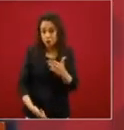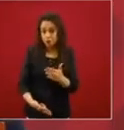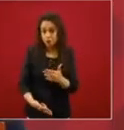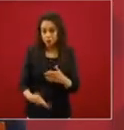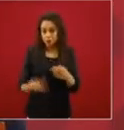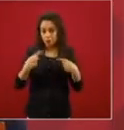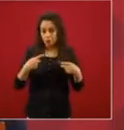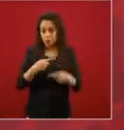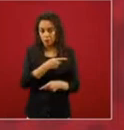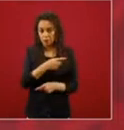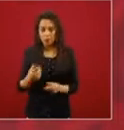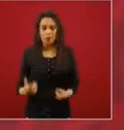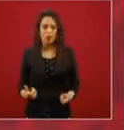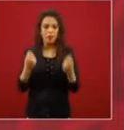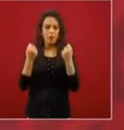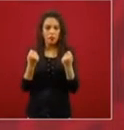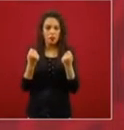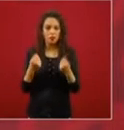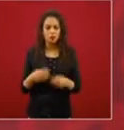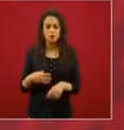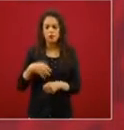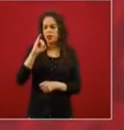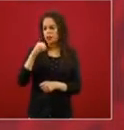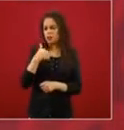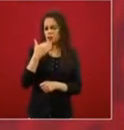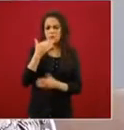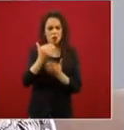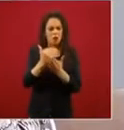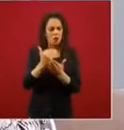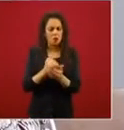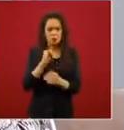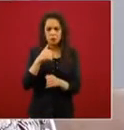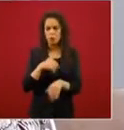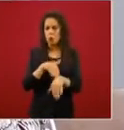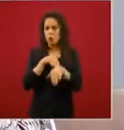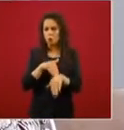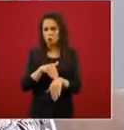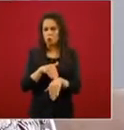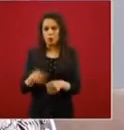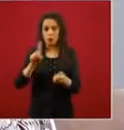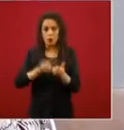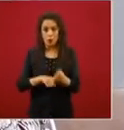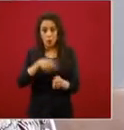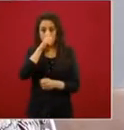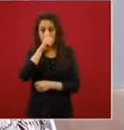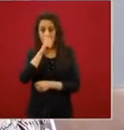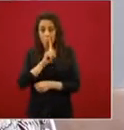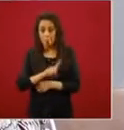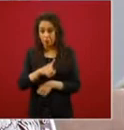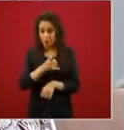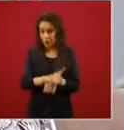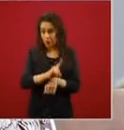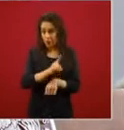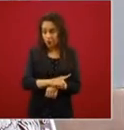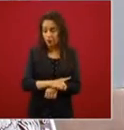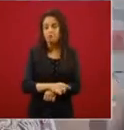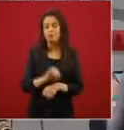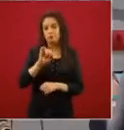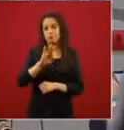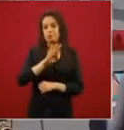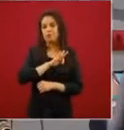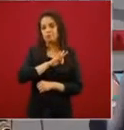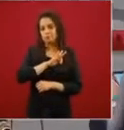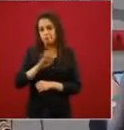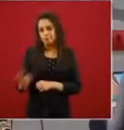incumple, si alguien nos dice, sí, estoy haciendo todo, pero la realidad es otra, pues entonces puede haber riesgos de trabajo,